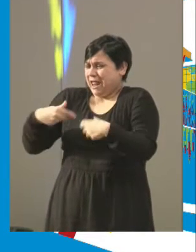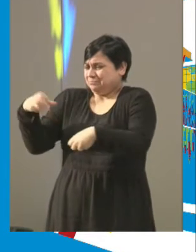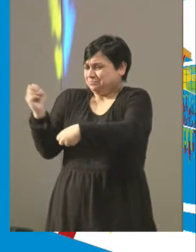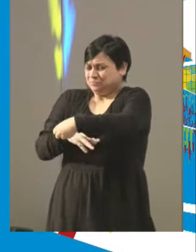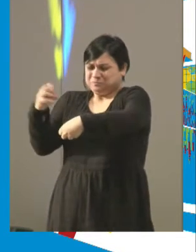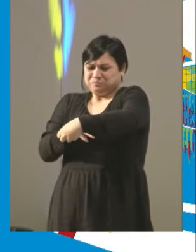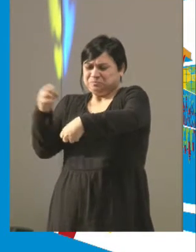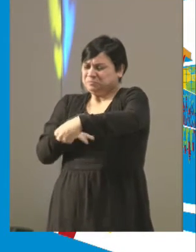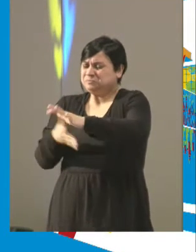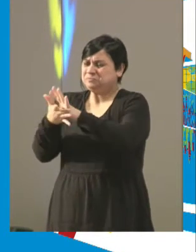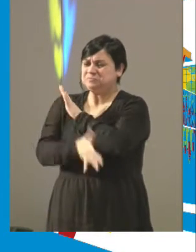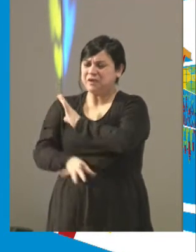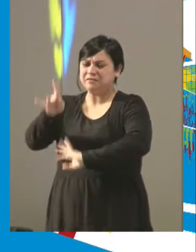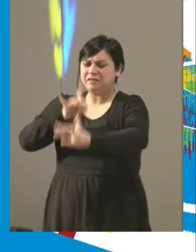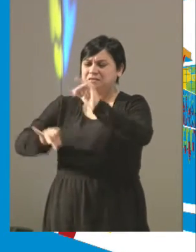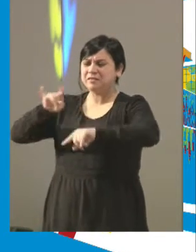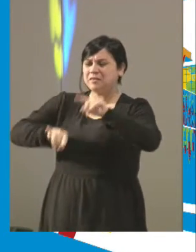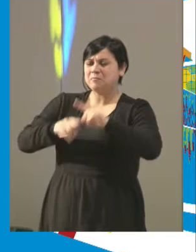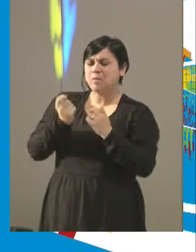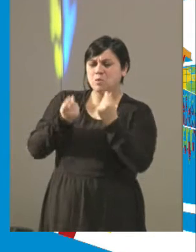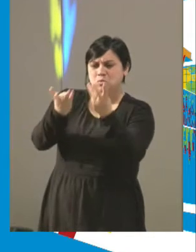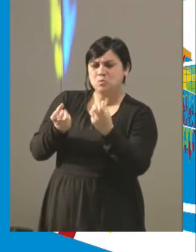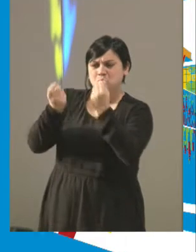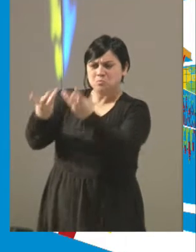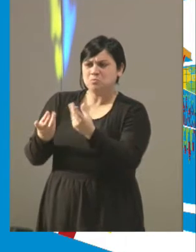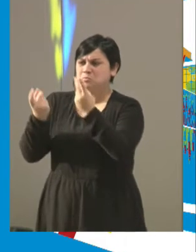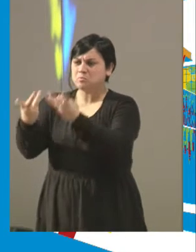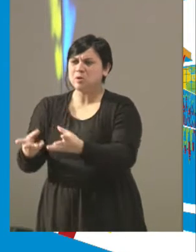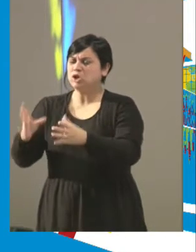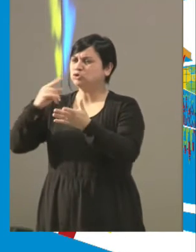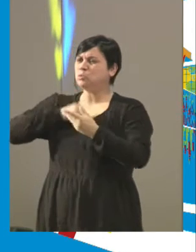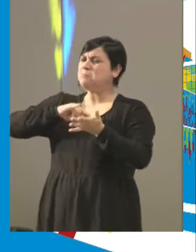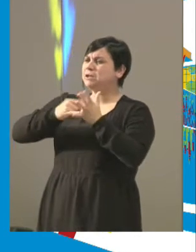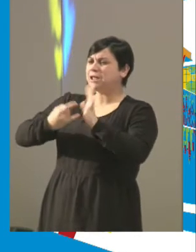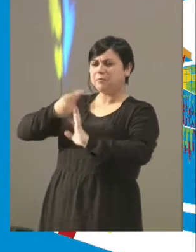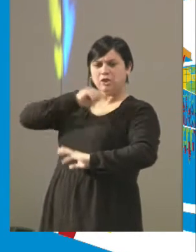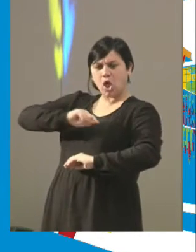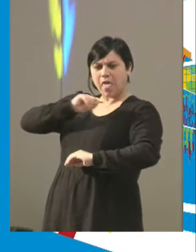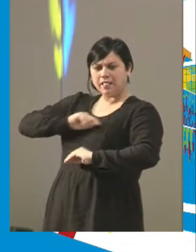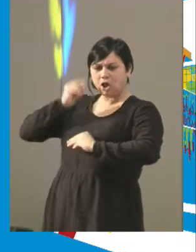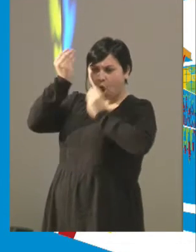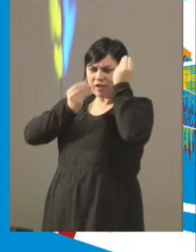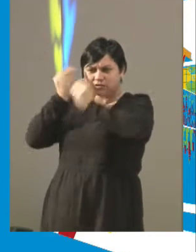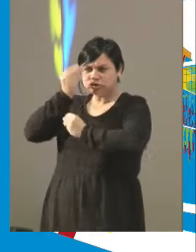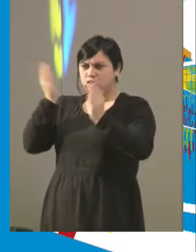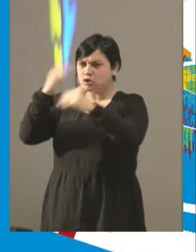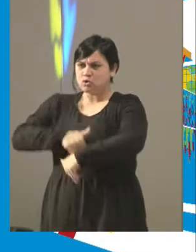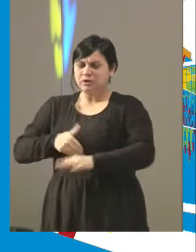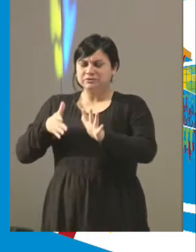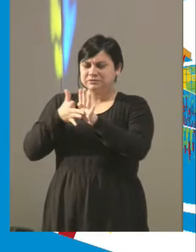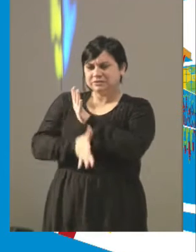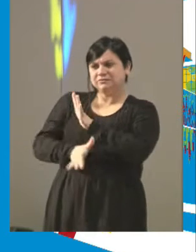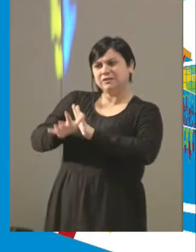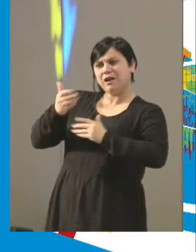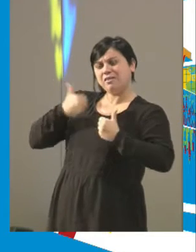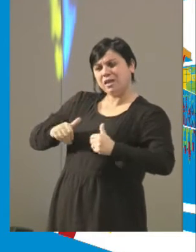toman decisiones basadas en números sin ningún planteamiento ético. O sea que, en cierto modo, ya estamos rozando algún